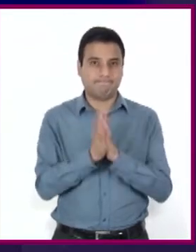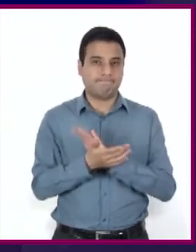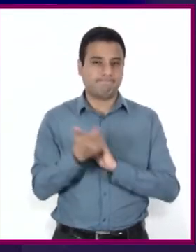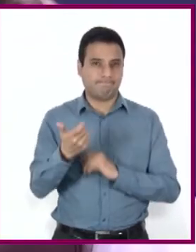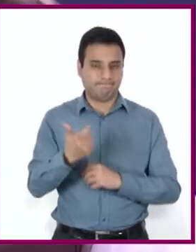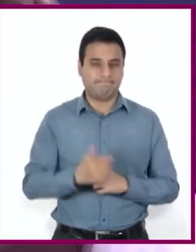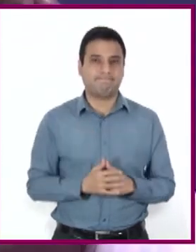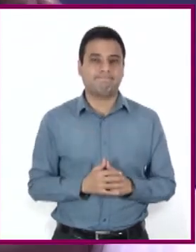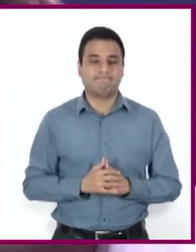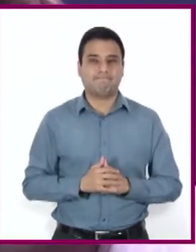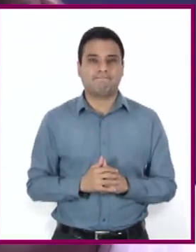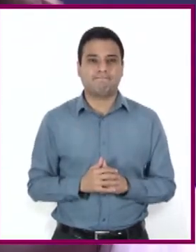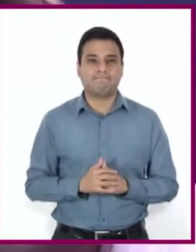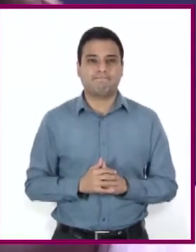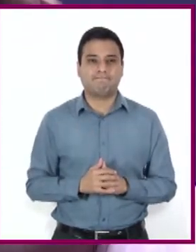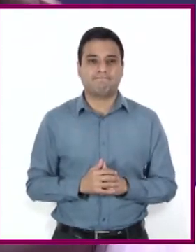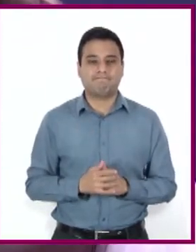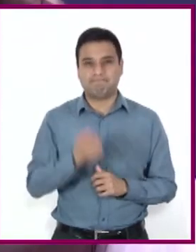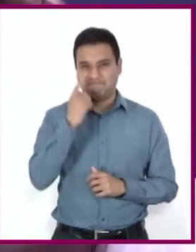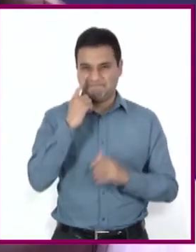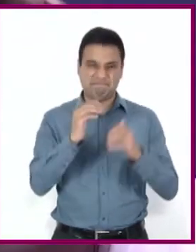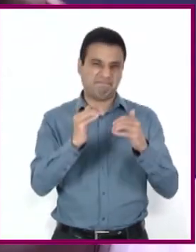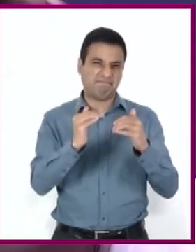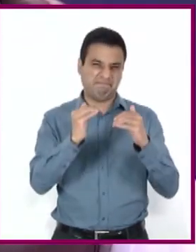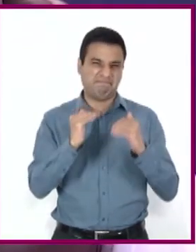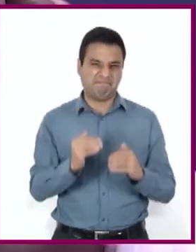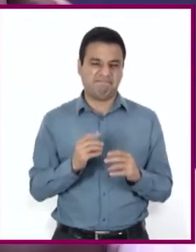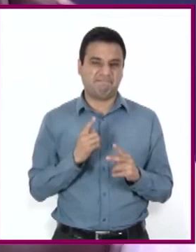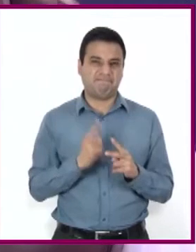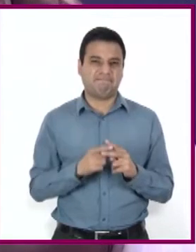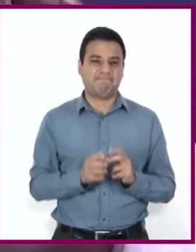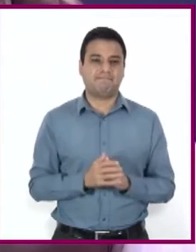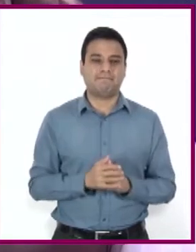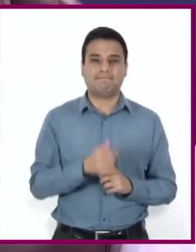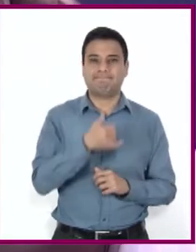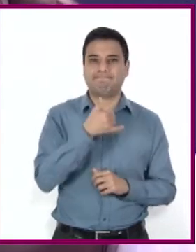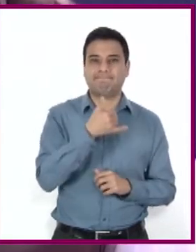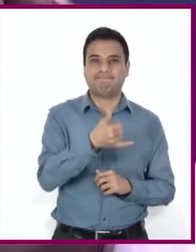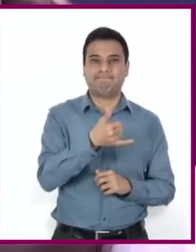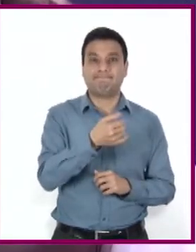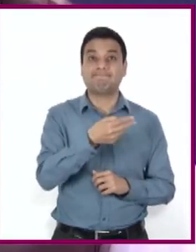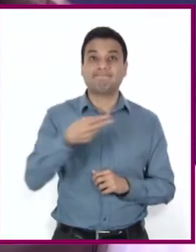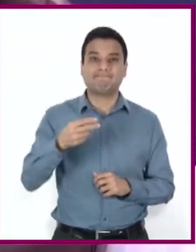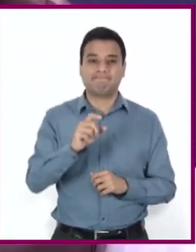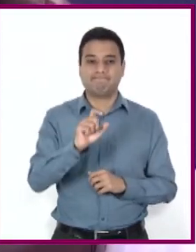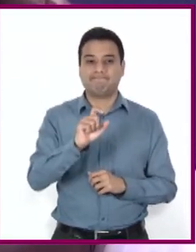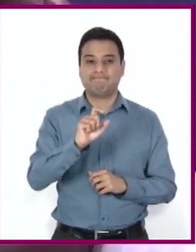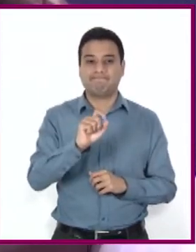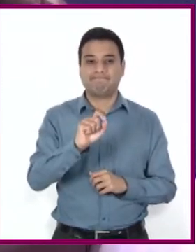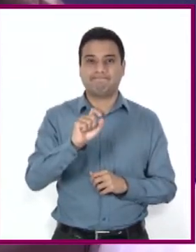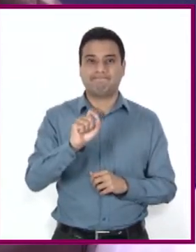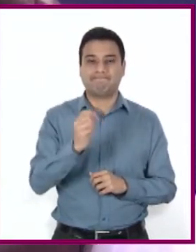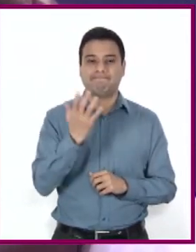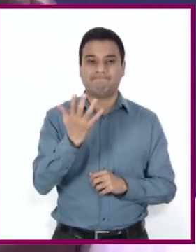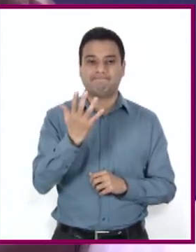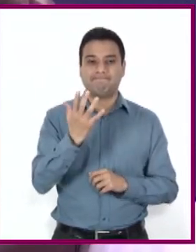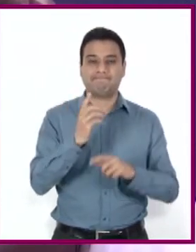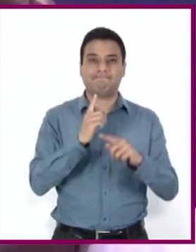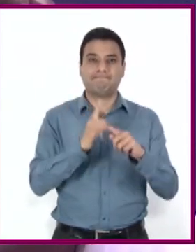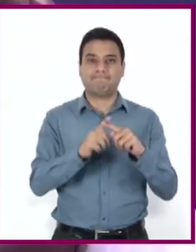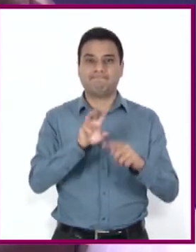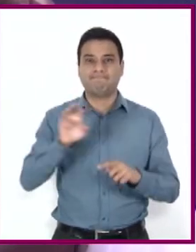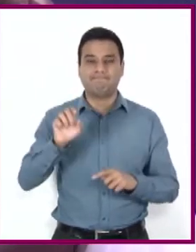mexicanos. Vamos a sustituir los datos. Y es igual a 20.5 por